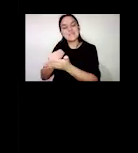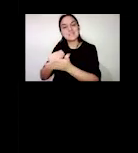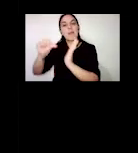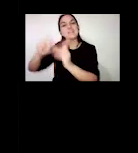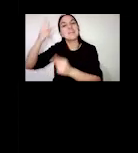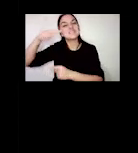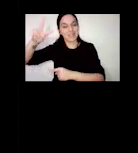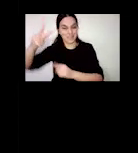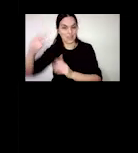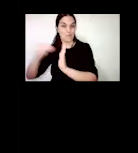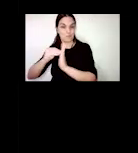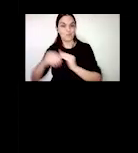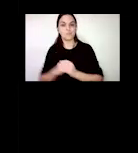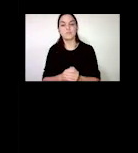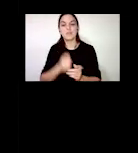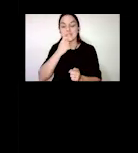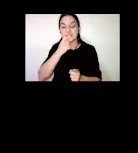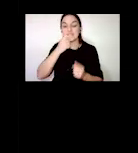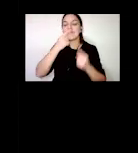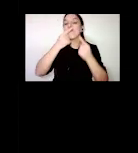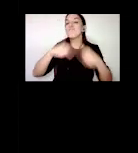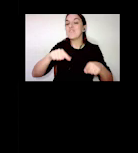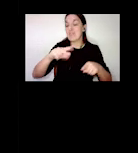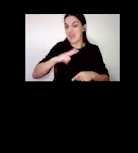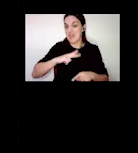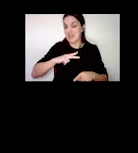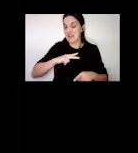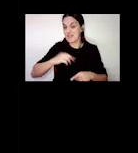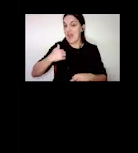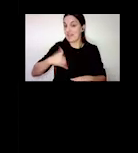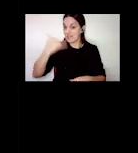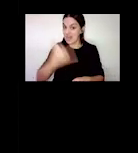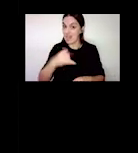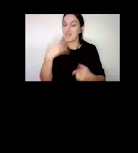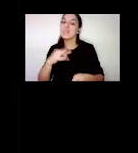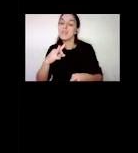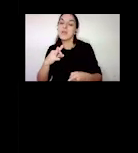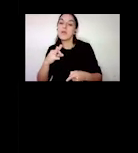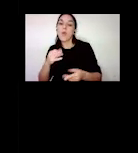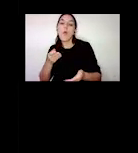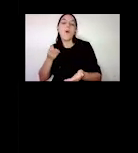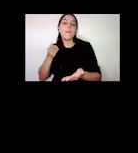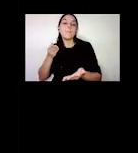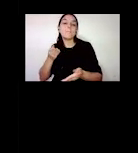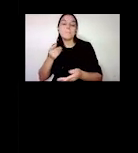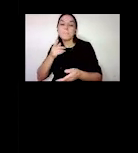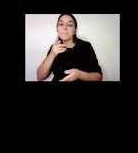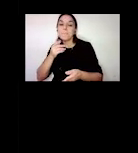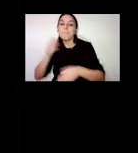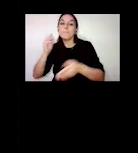y sí o sí, si tengo bienes en el país, debo nombrar un responsable sustituto.